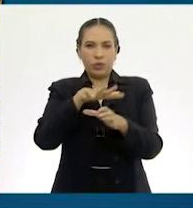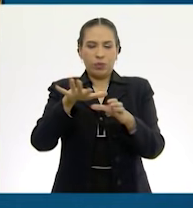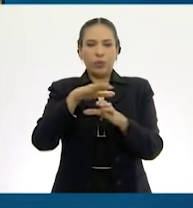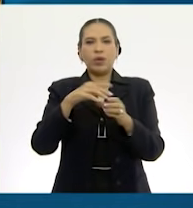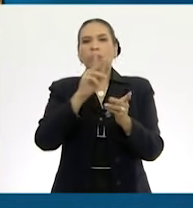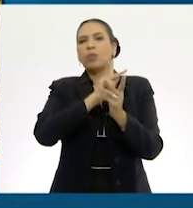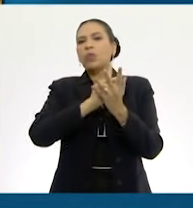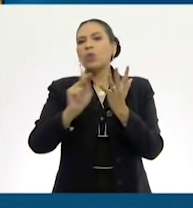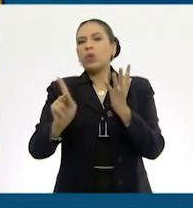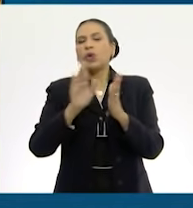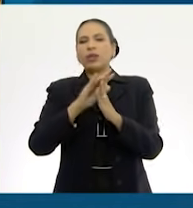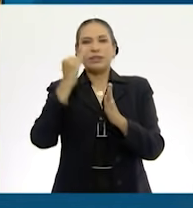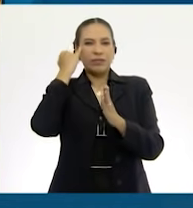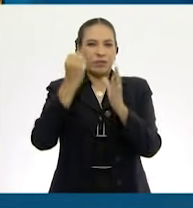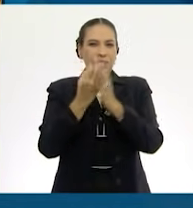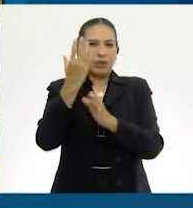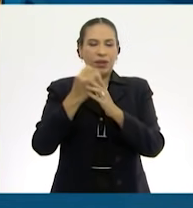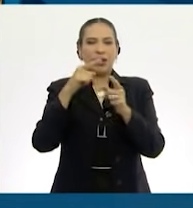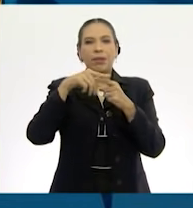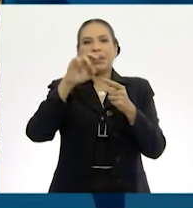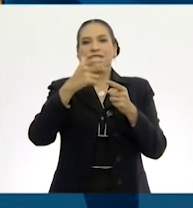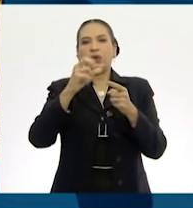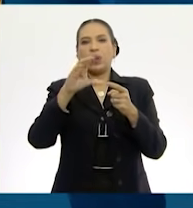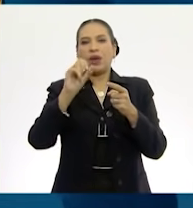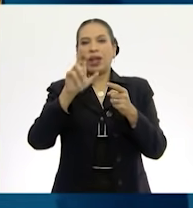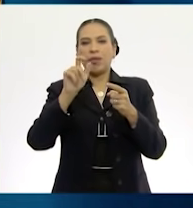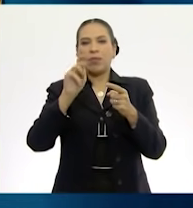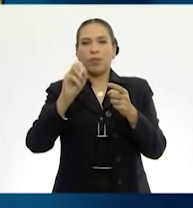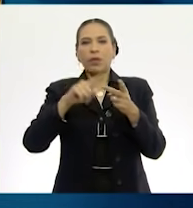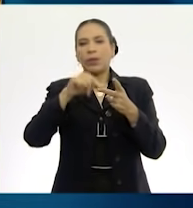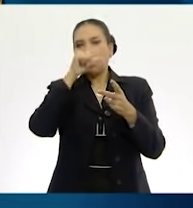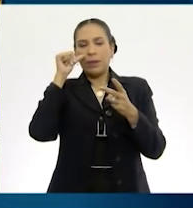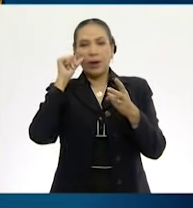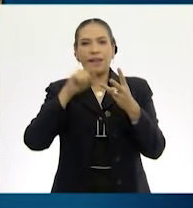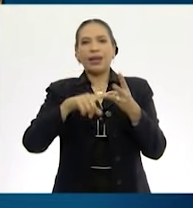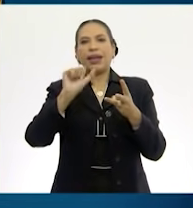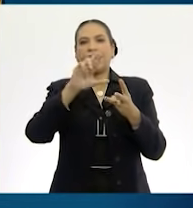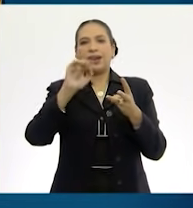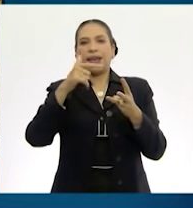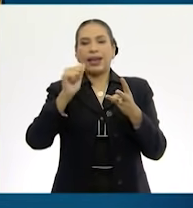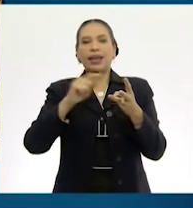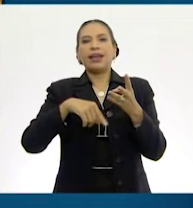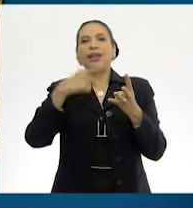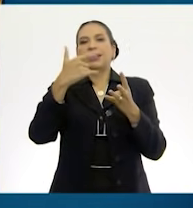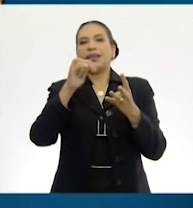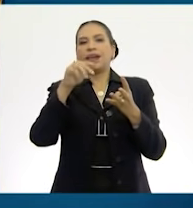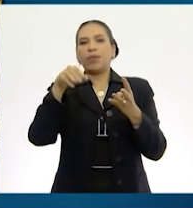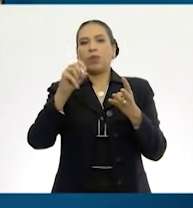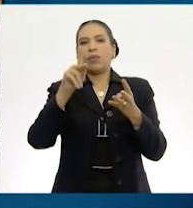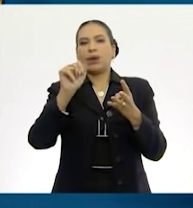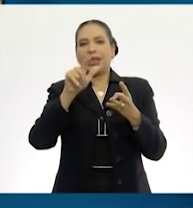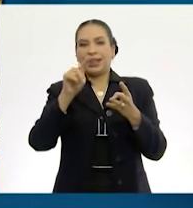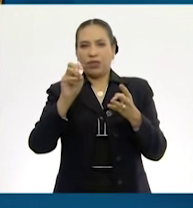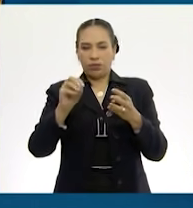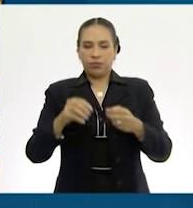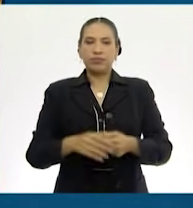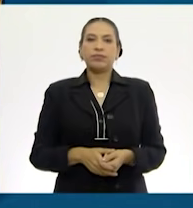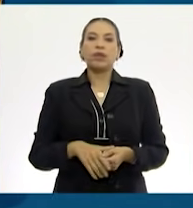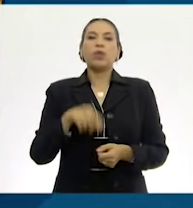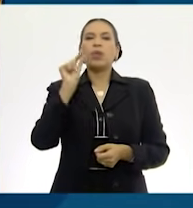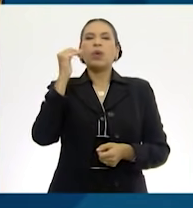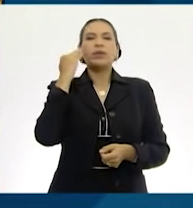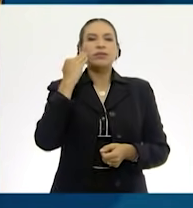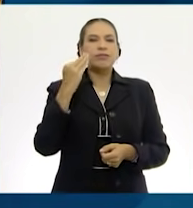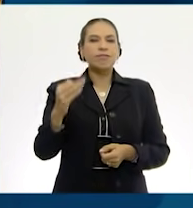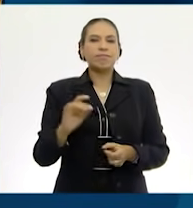puros: Melchor Ocampo, Benito Juárez, Ponciano Arriaga y Guillermo Prieto. Al poco